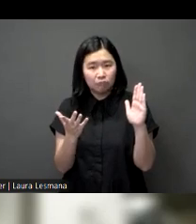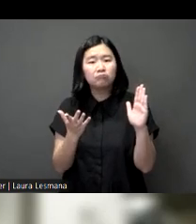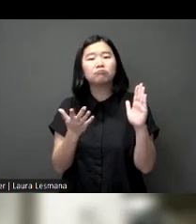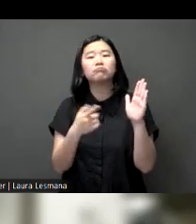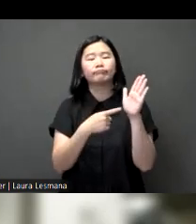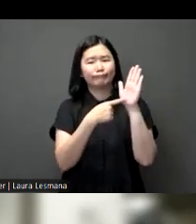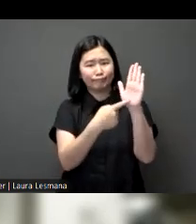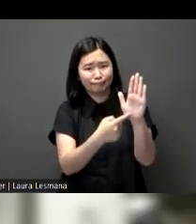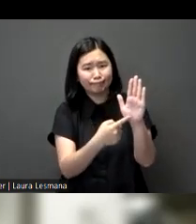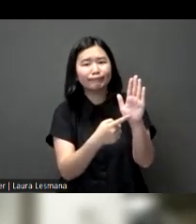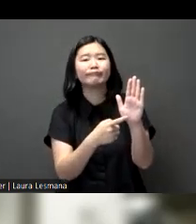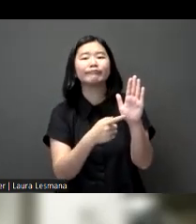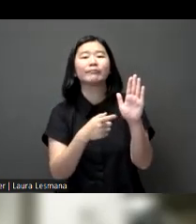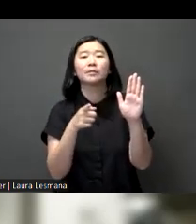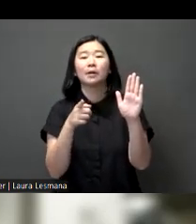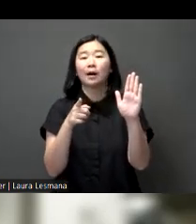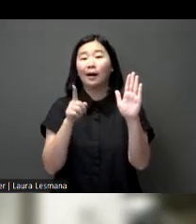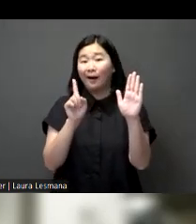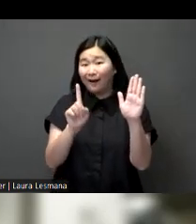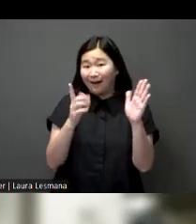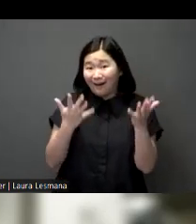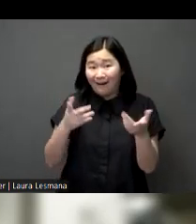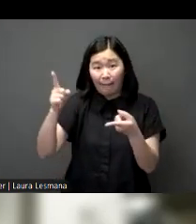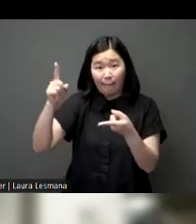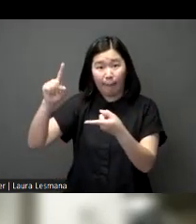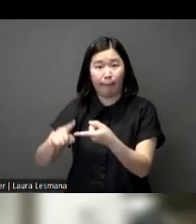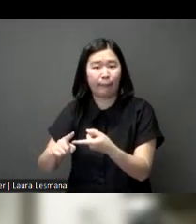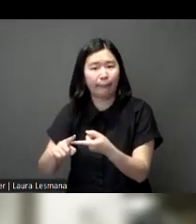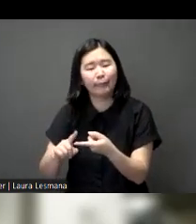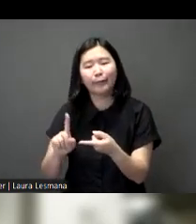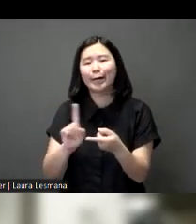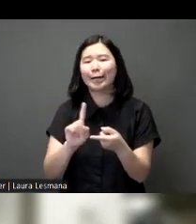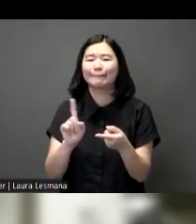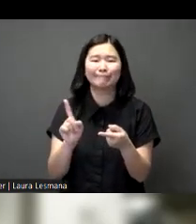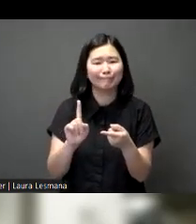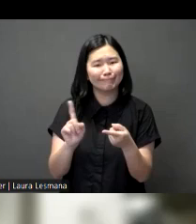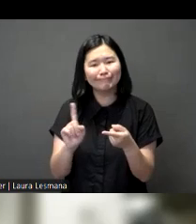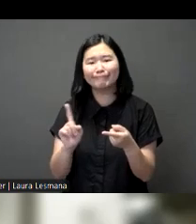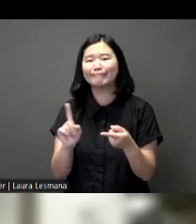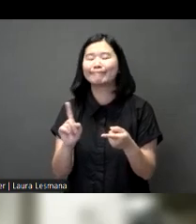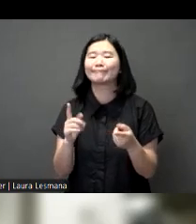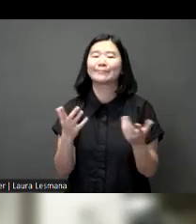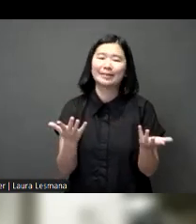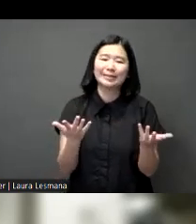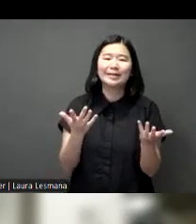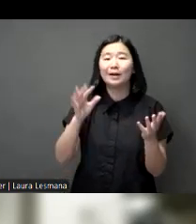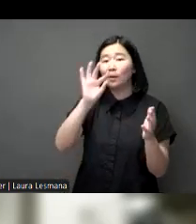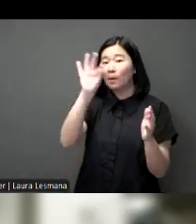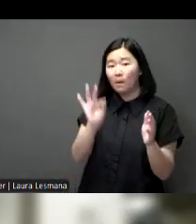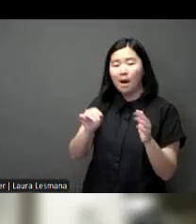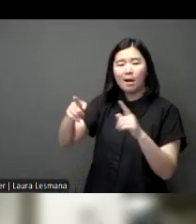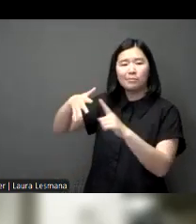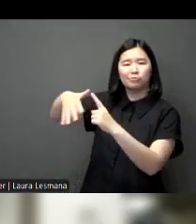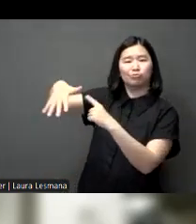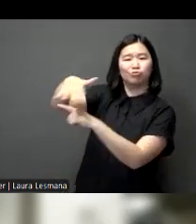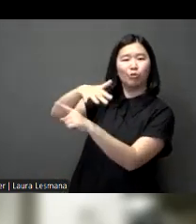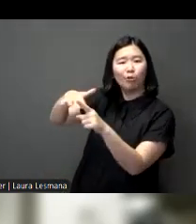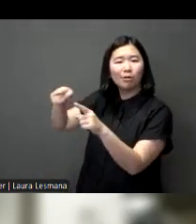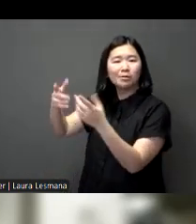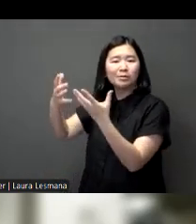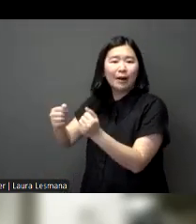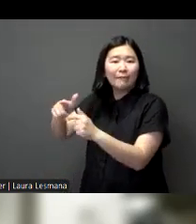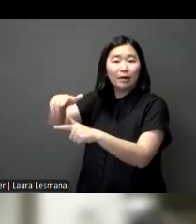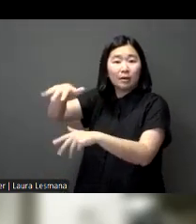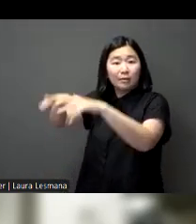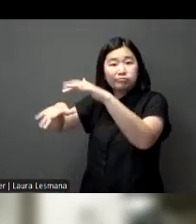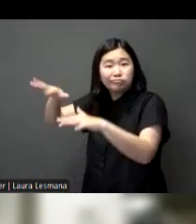Finalmente, a lo largo de los talleres, y al hacer el análisis de los distintos pasos que propone justamente esta herramienta, es